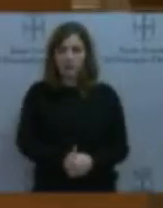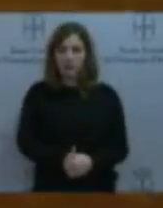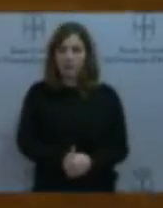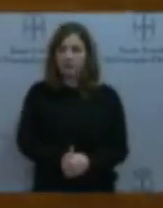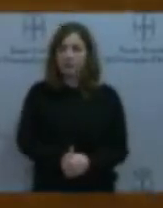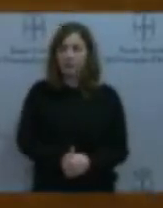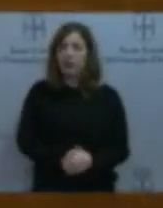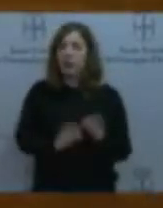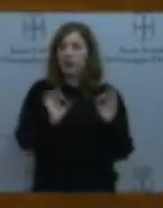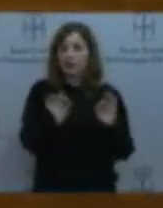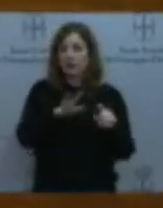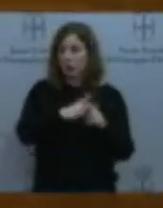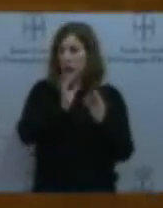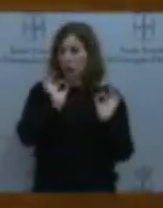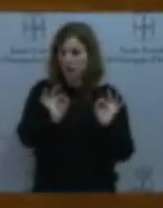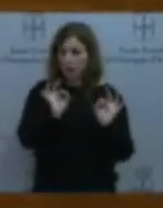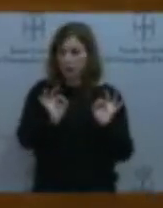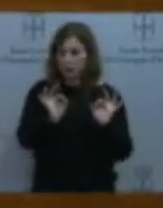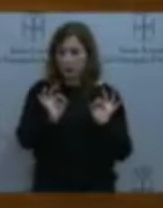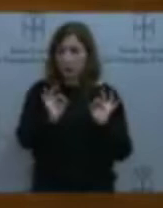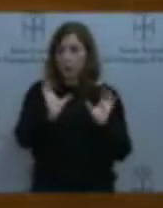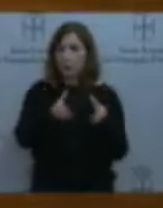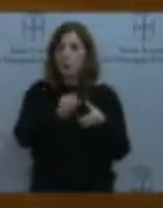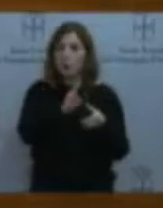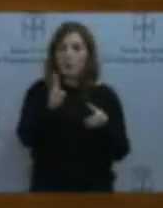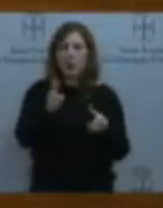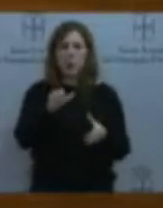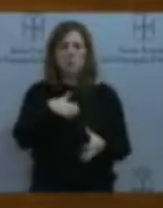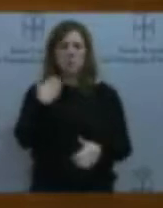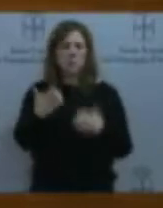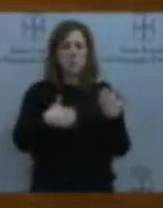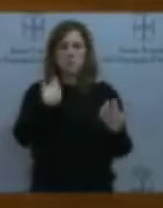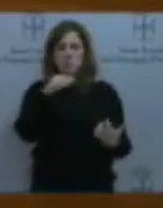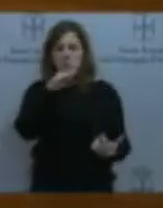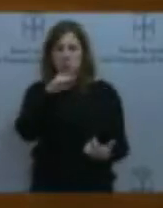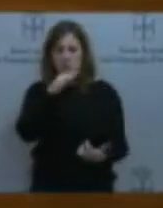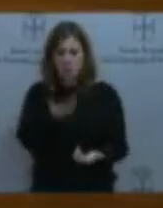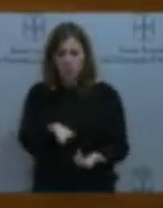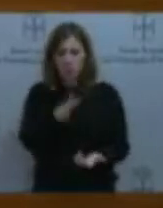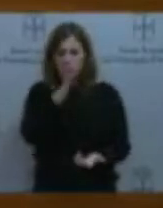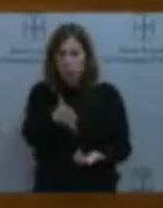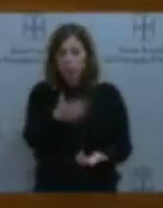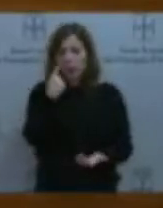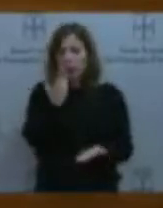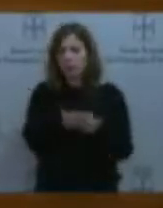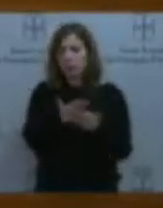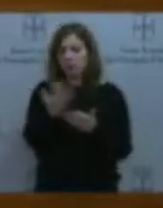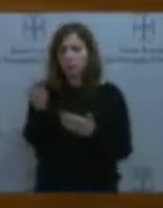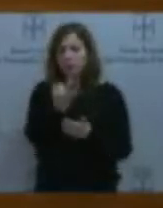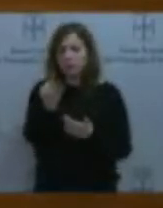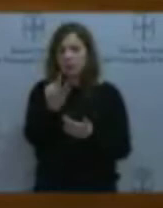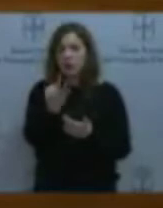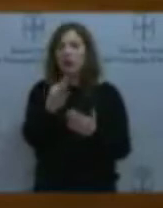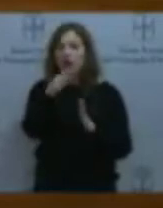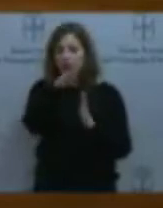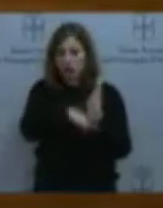Eso es lo que ha pasado. Un Partido Popular enrabietado porque se demuestre que hay